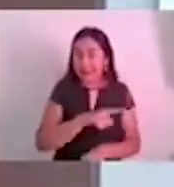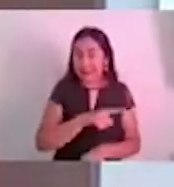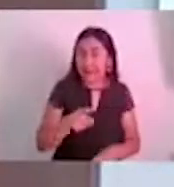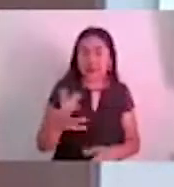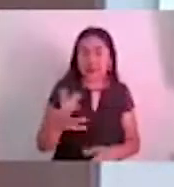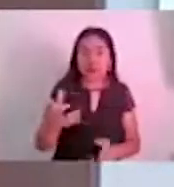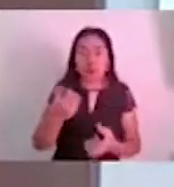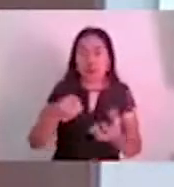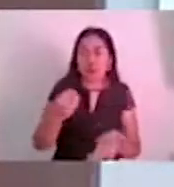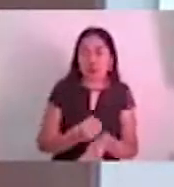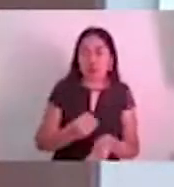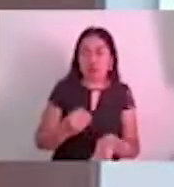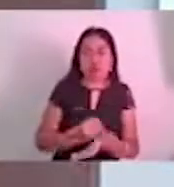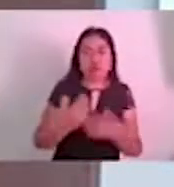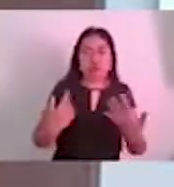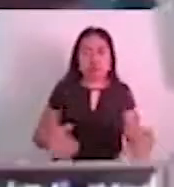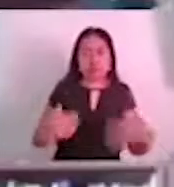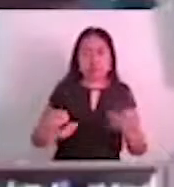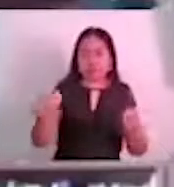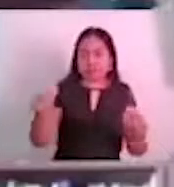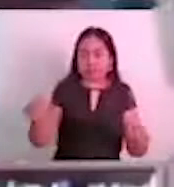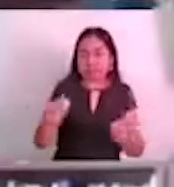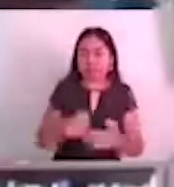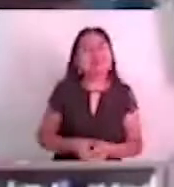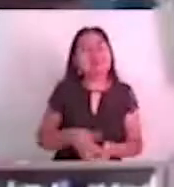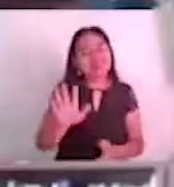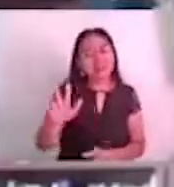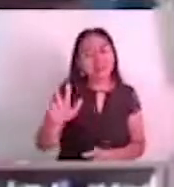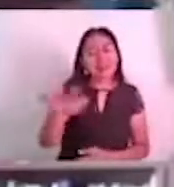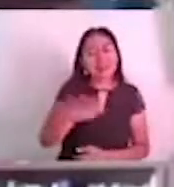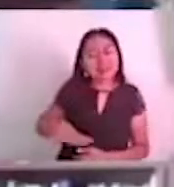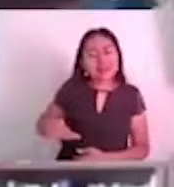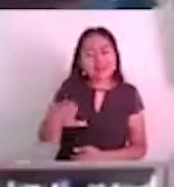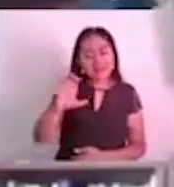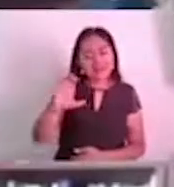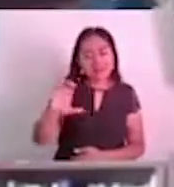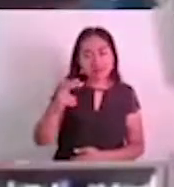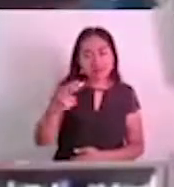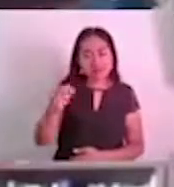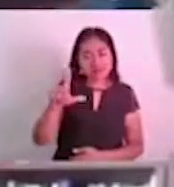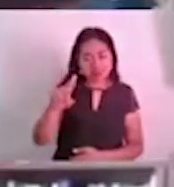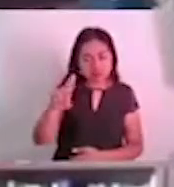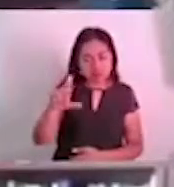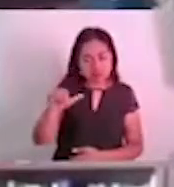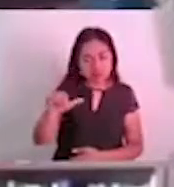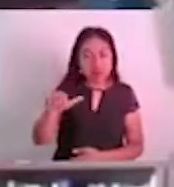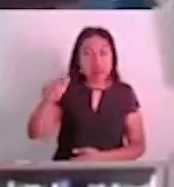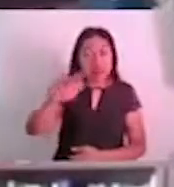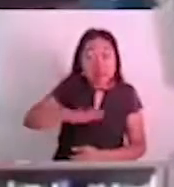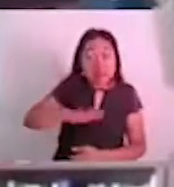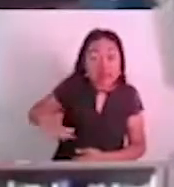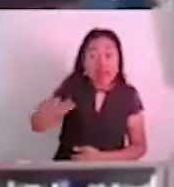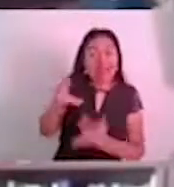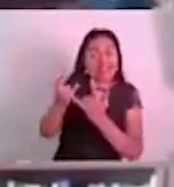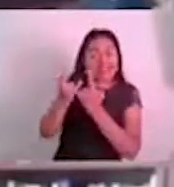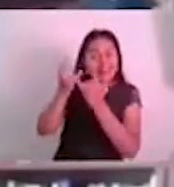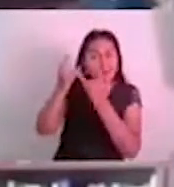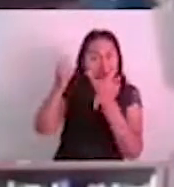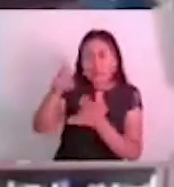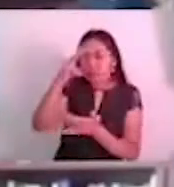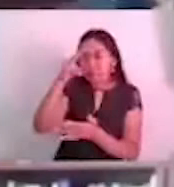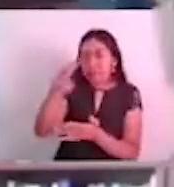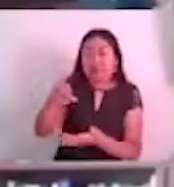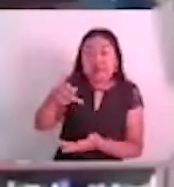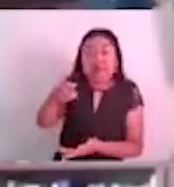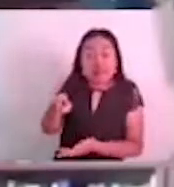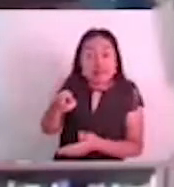todo. Que dicen la verdad. Cholula y Huejotzingo y Tlaxcala son parte fundamental de la historia antigua de México.